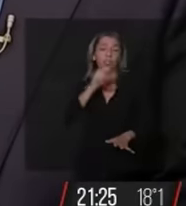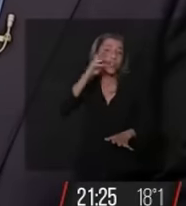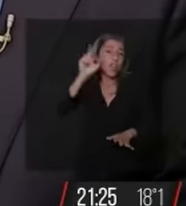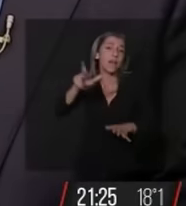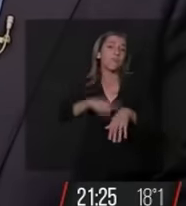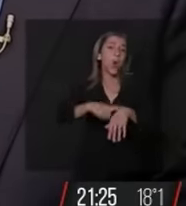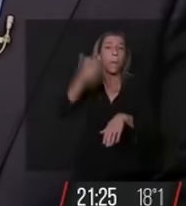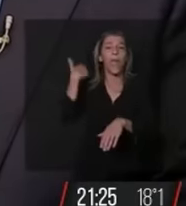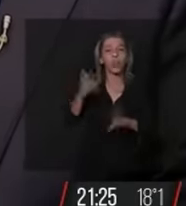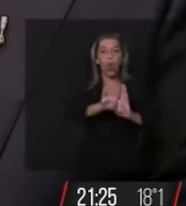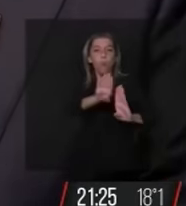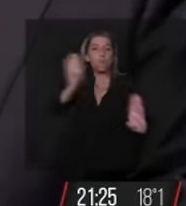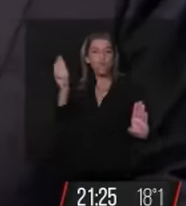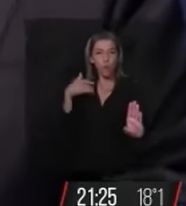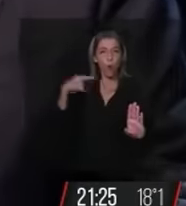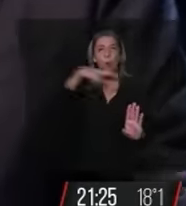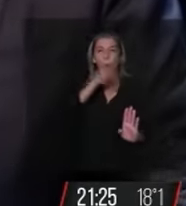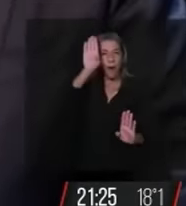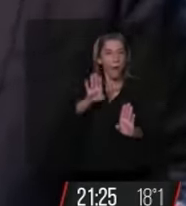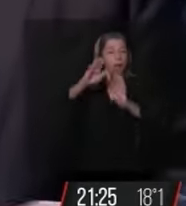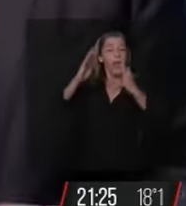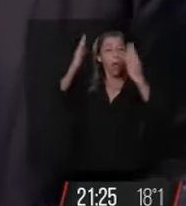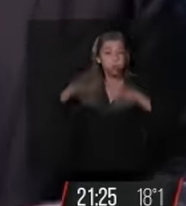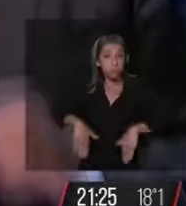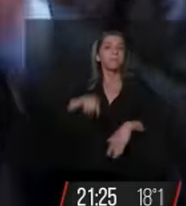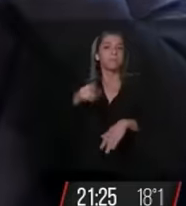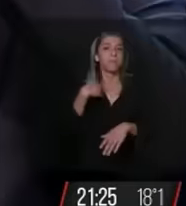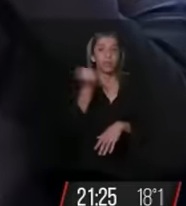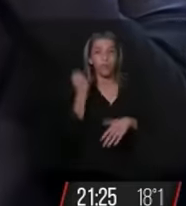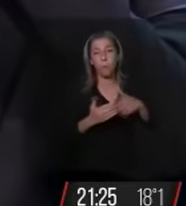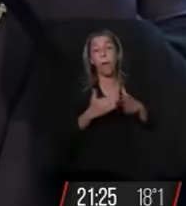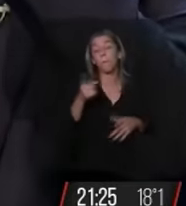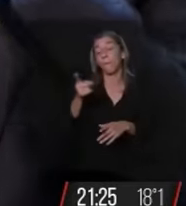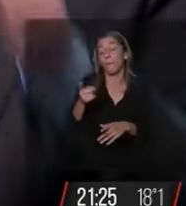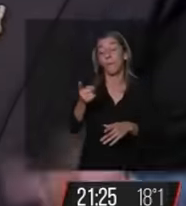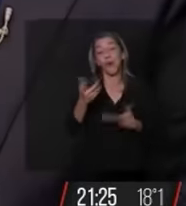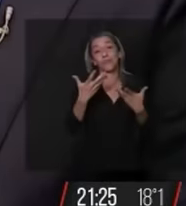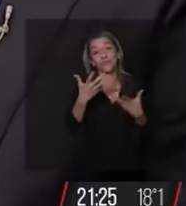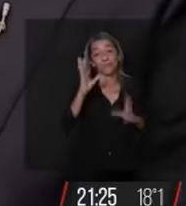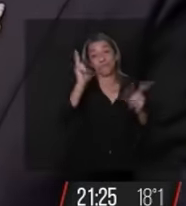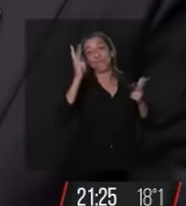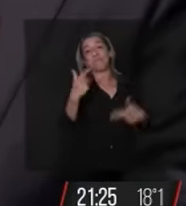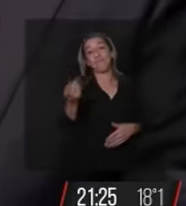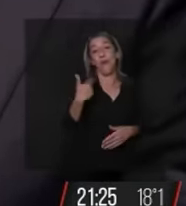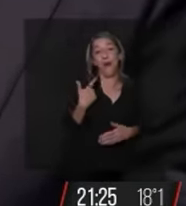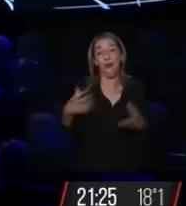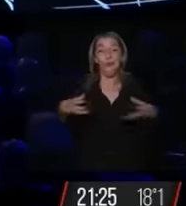del muro de Berlín, que parece que a vos te molesta que se haya caído y aplastado a la izquierda. Entonces ese es tu problema.